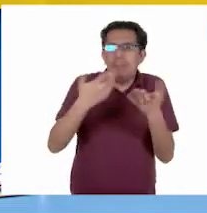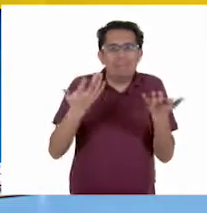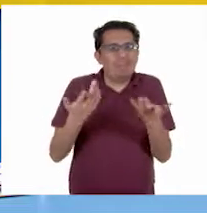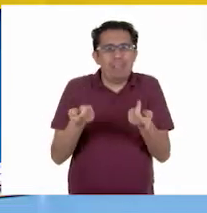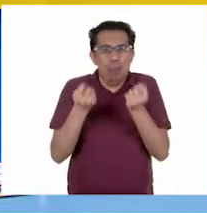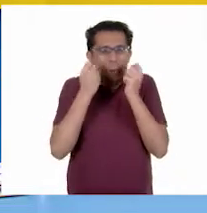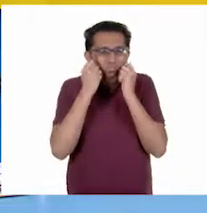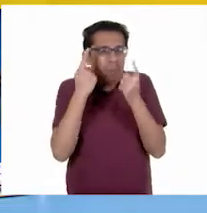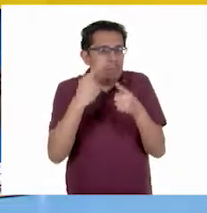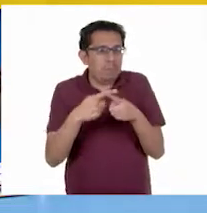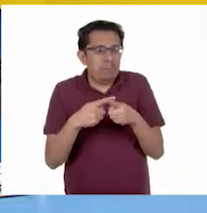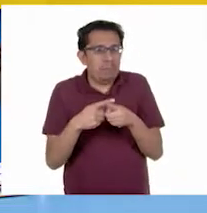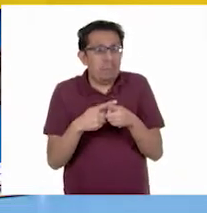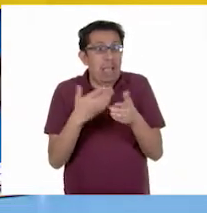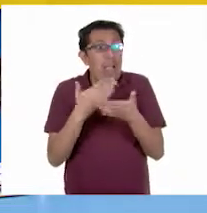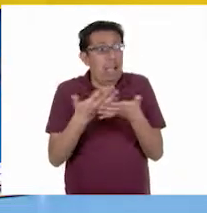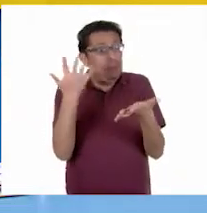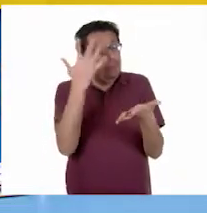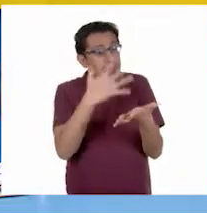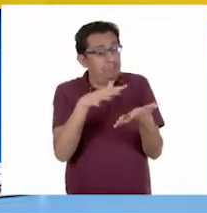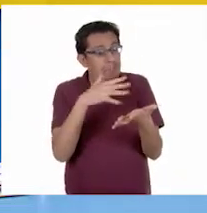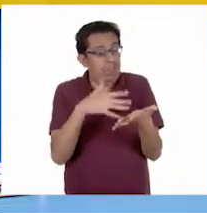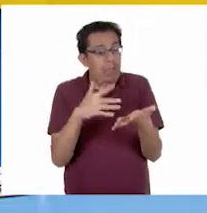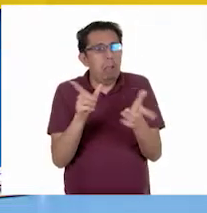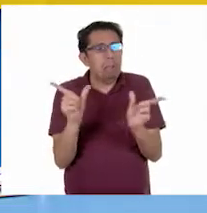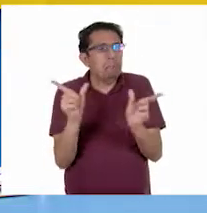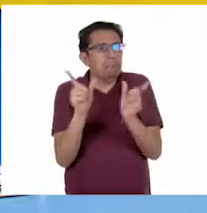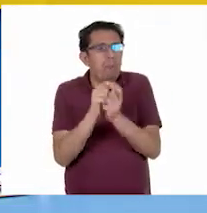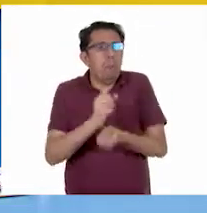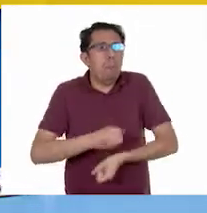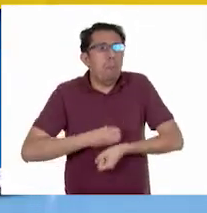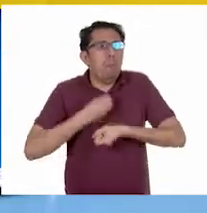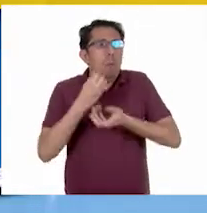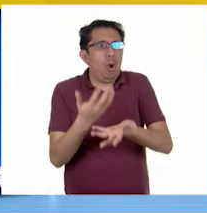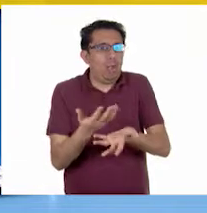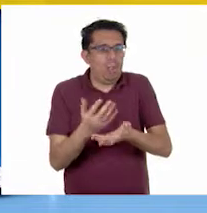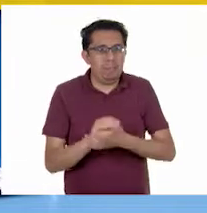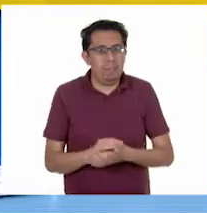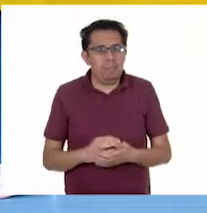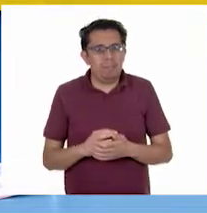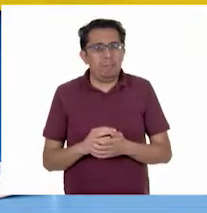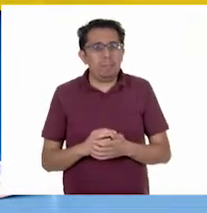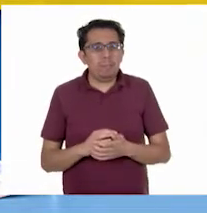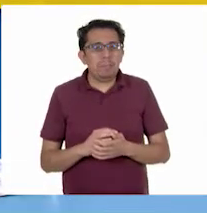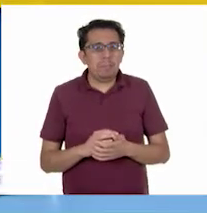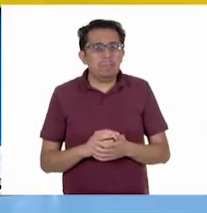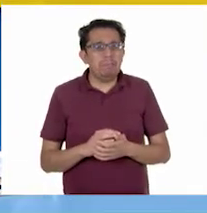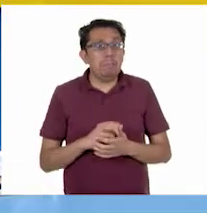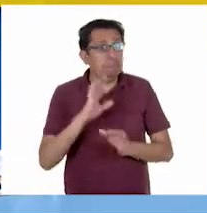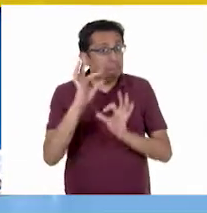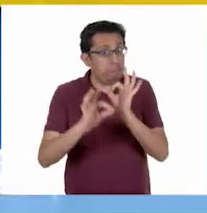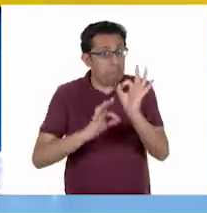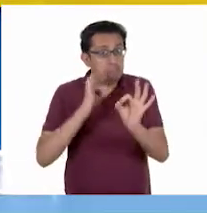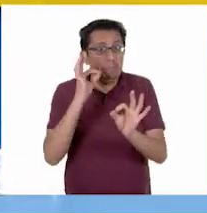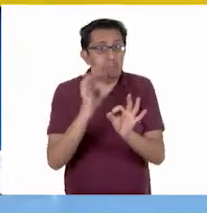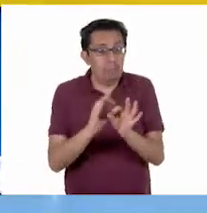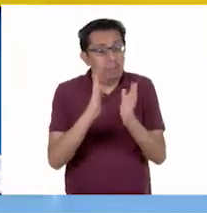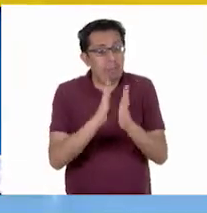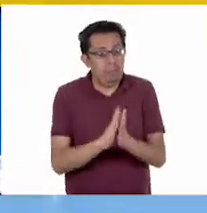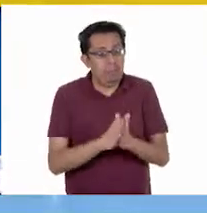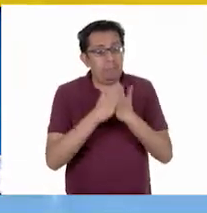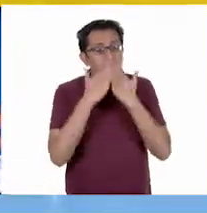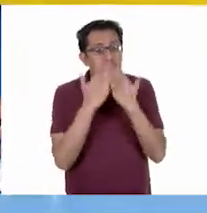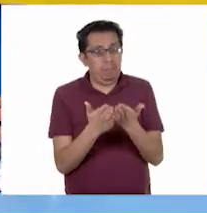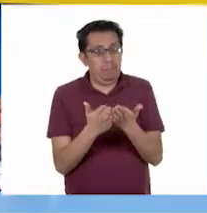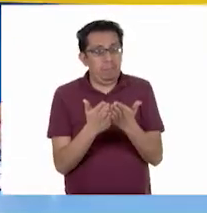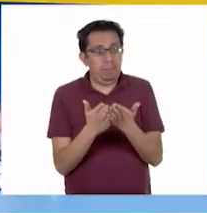importante. Vamos a darle lectura a este fragmento de este hermoso poema, ¿sí? Listos, tomo mi librito y vamos a verlo.